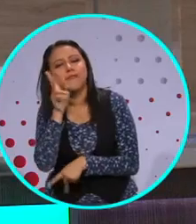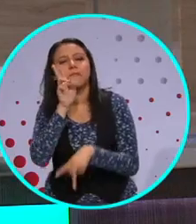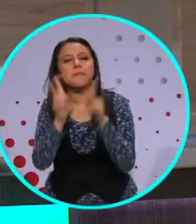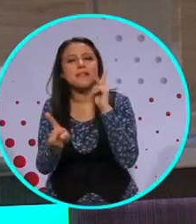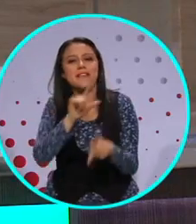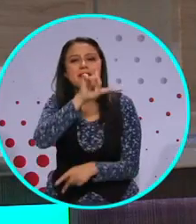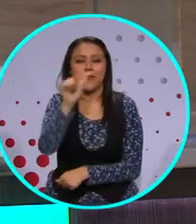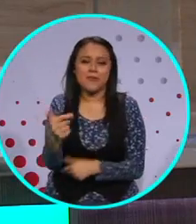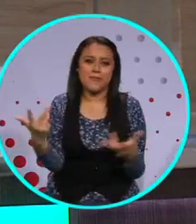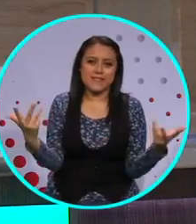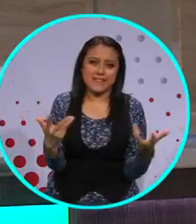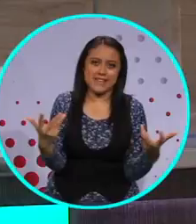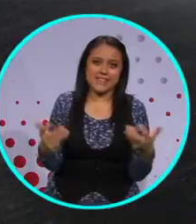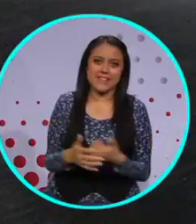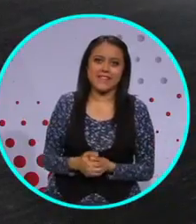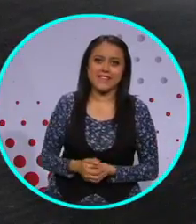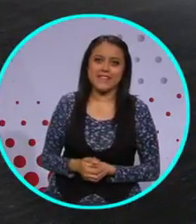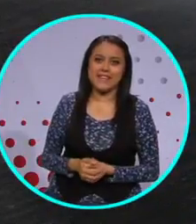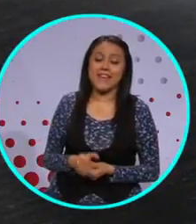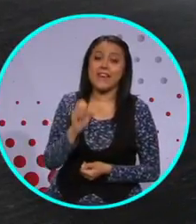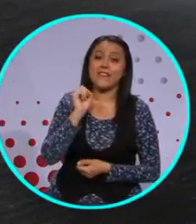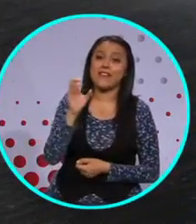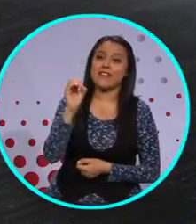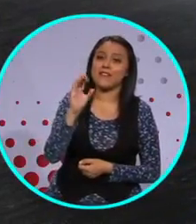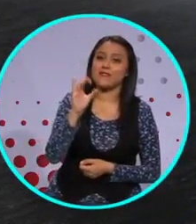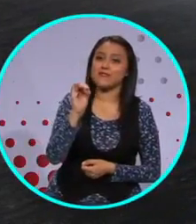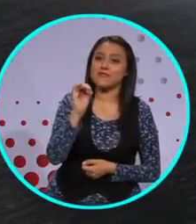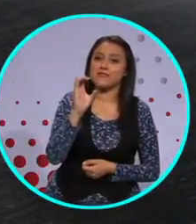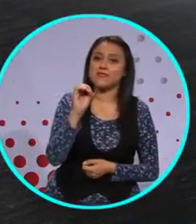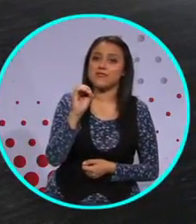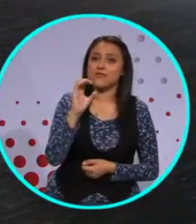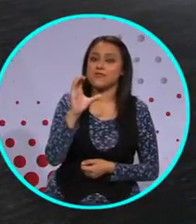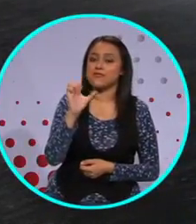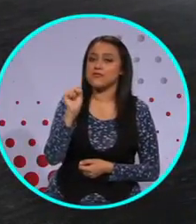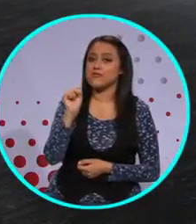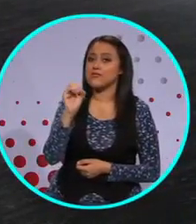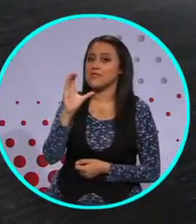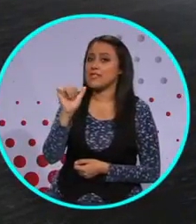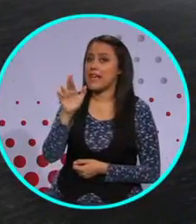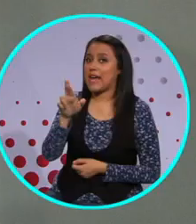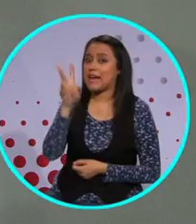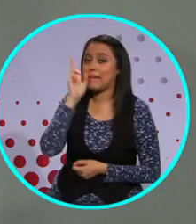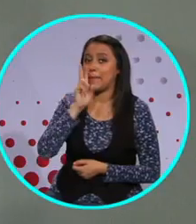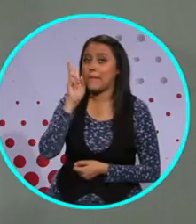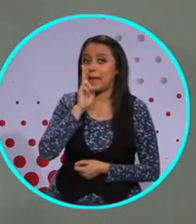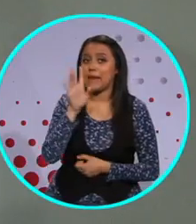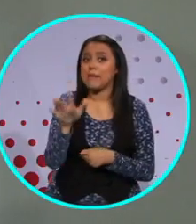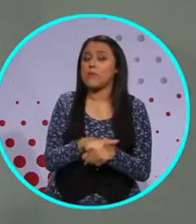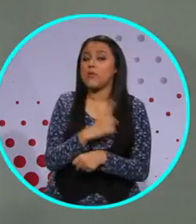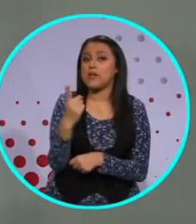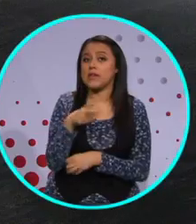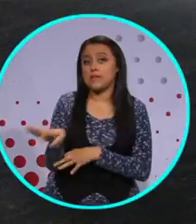hoy permíteme buscar a la circular mañana no voy a trabajar